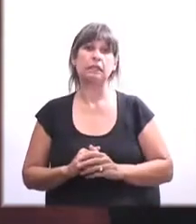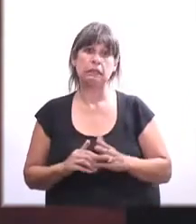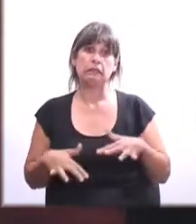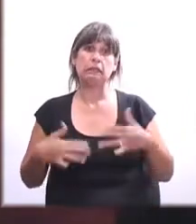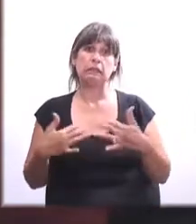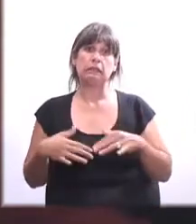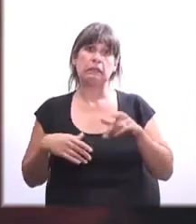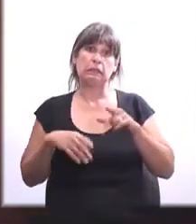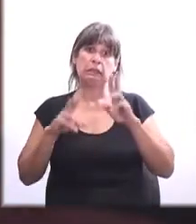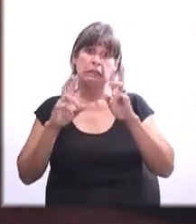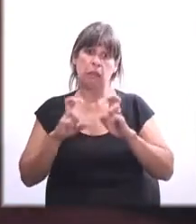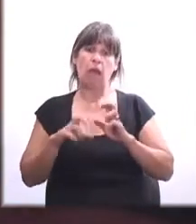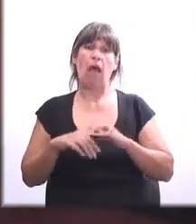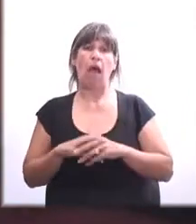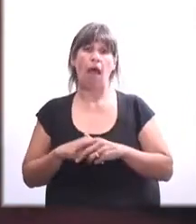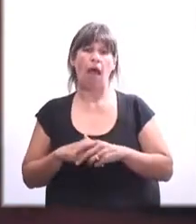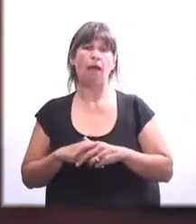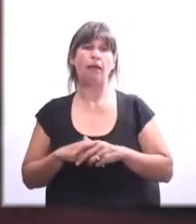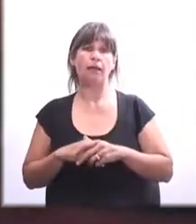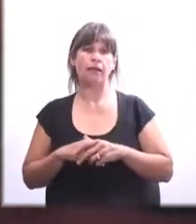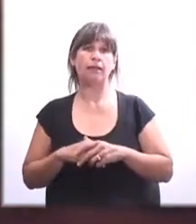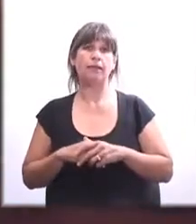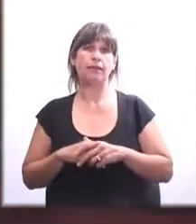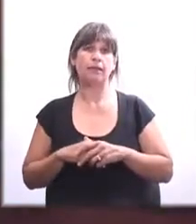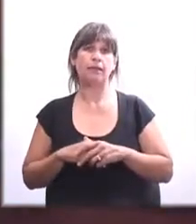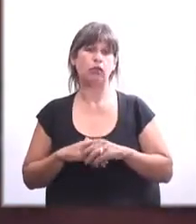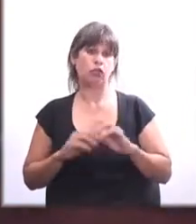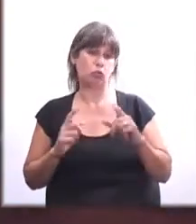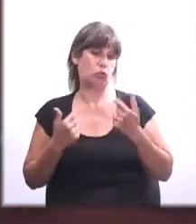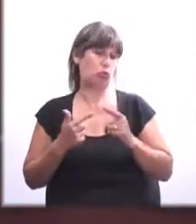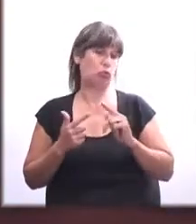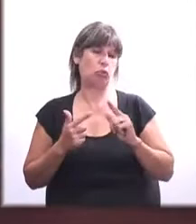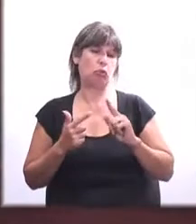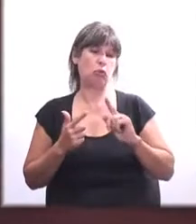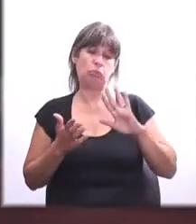Si será un tema al cual